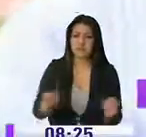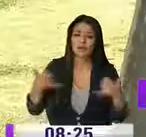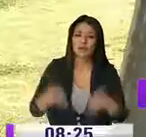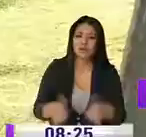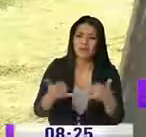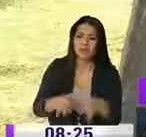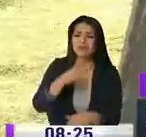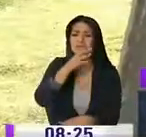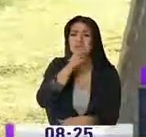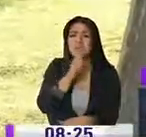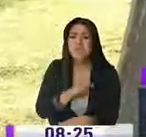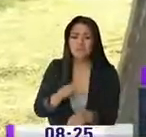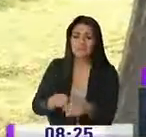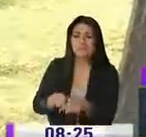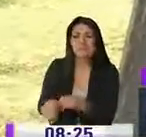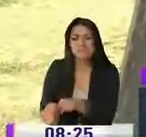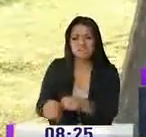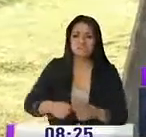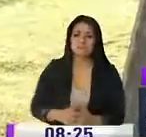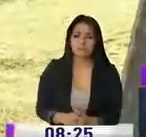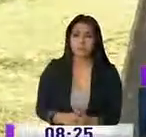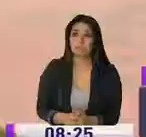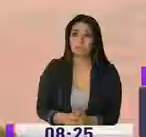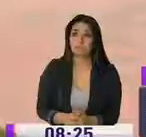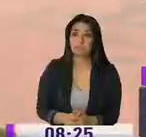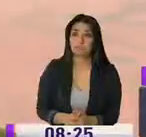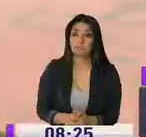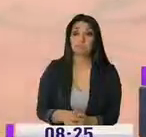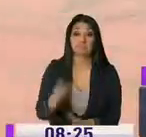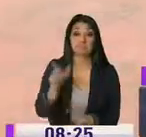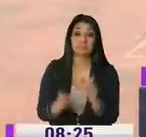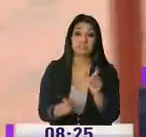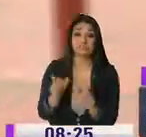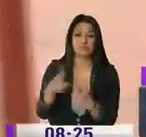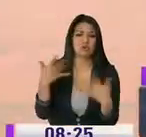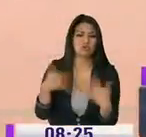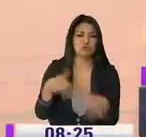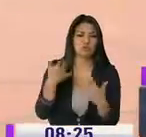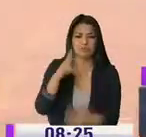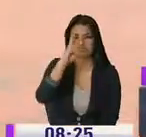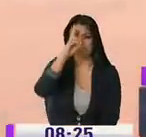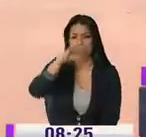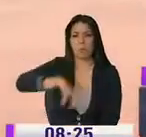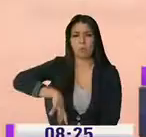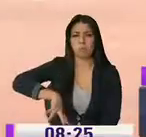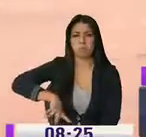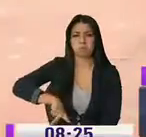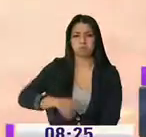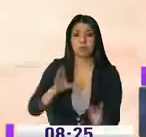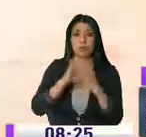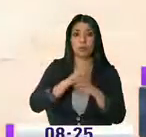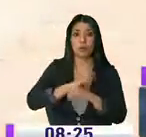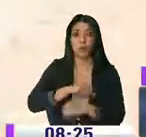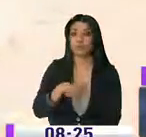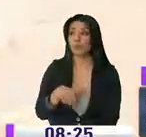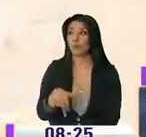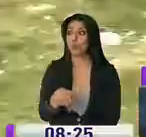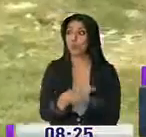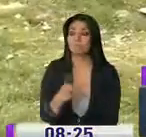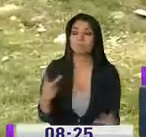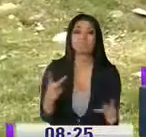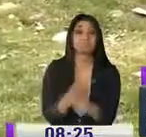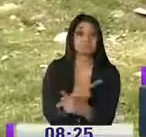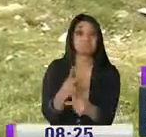juegos un lugar que presta las condiciones idóneas para que los 'amigos de lo ajeno' ronden por las noches generando inseguridad